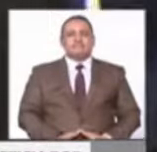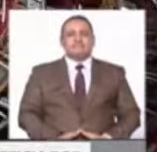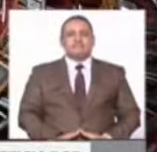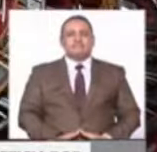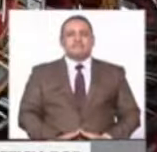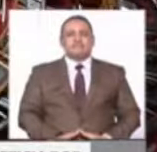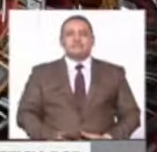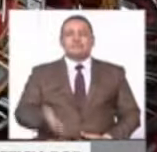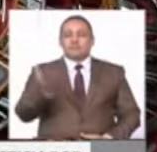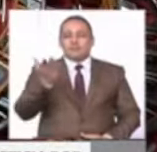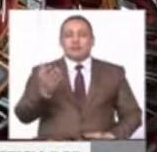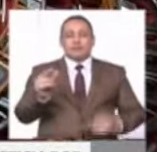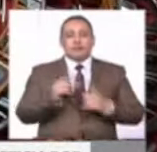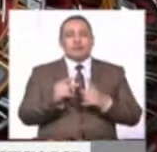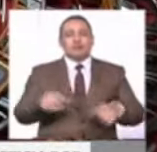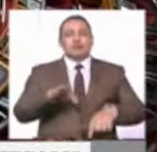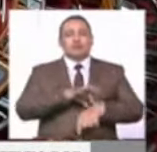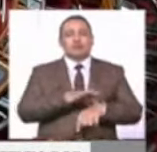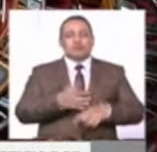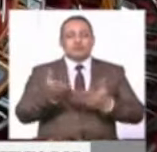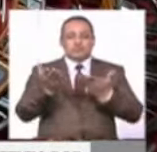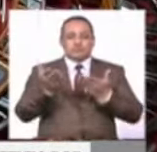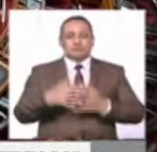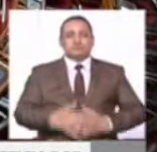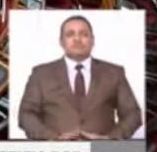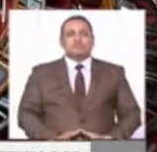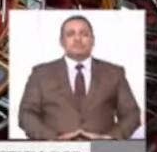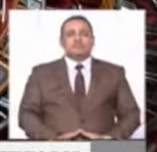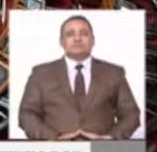puede hacer uso de la palabra el señor